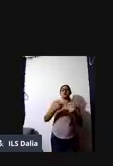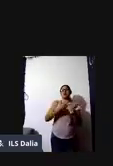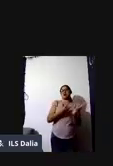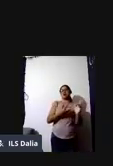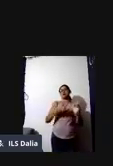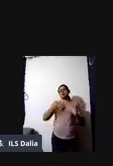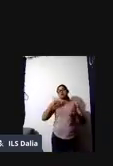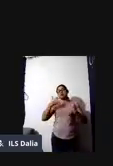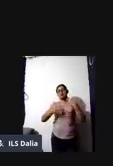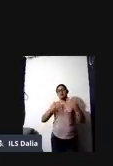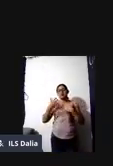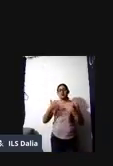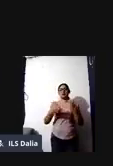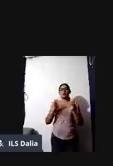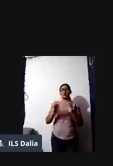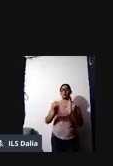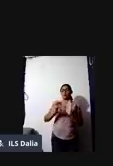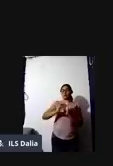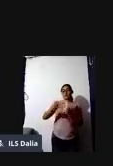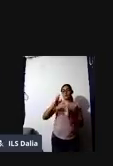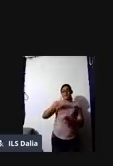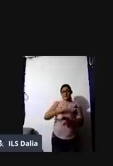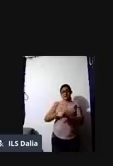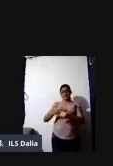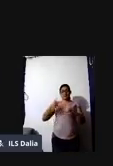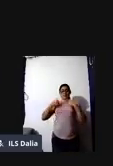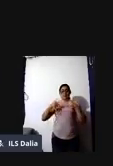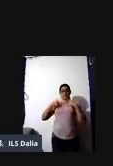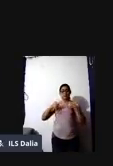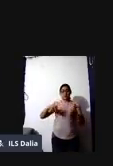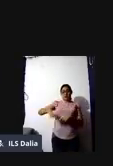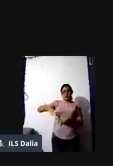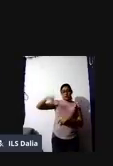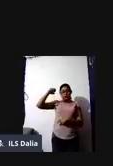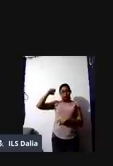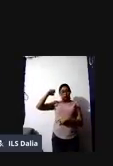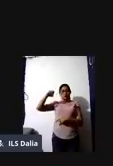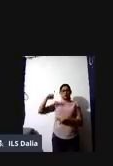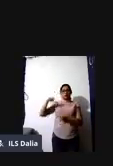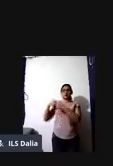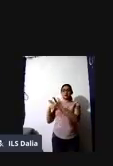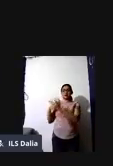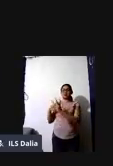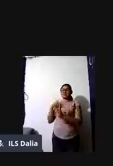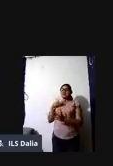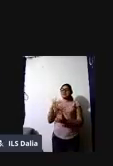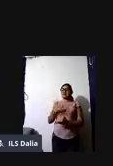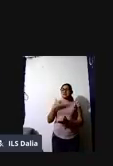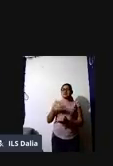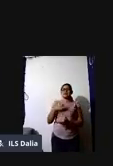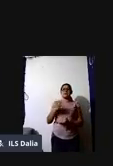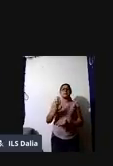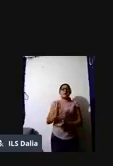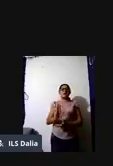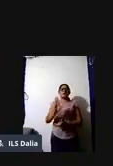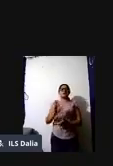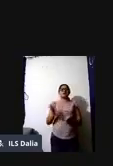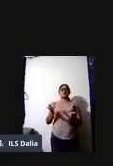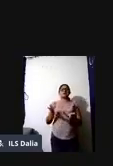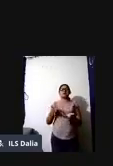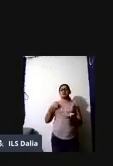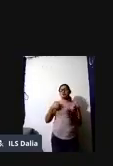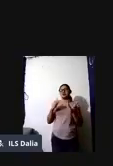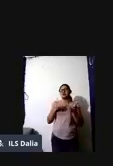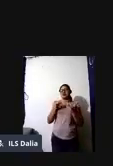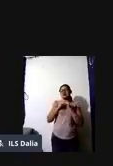mis personas adultas mayores o las personas adultas mayores con las que vivo estén teniendo esta sensación de